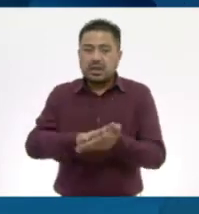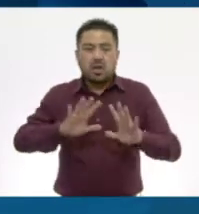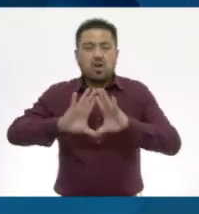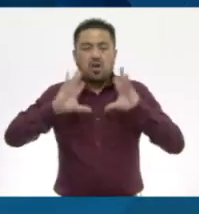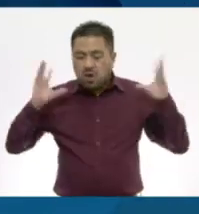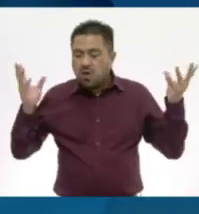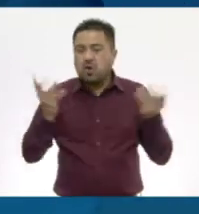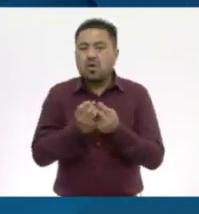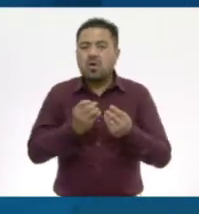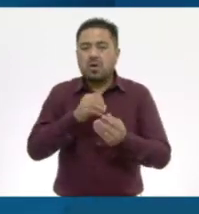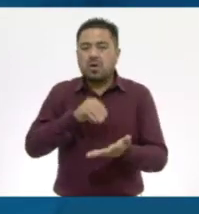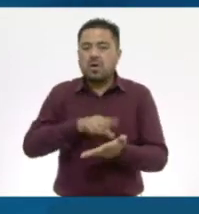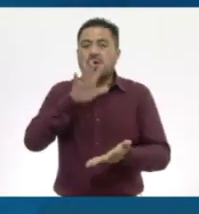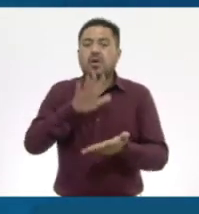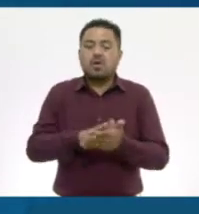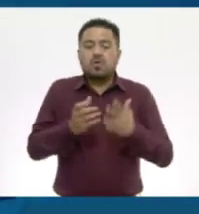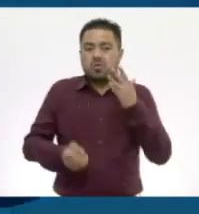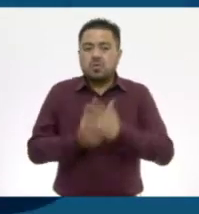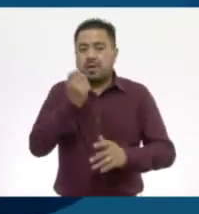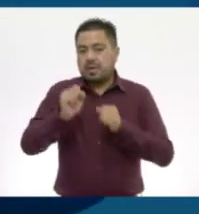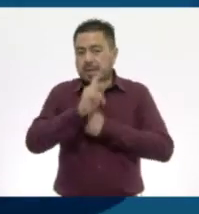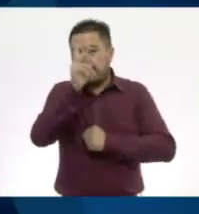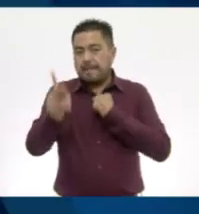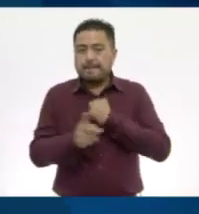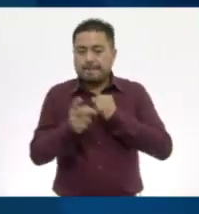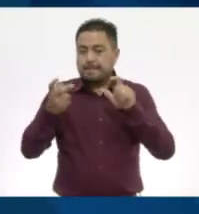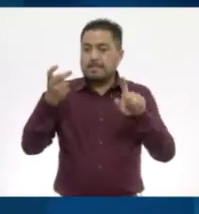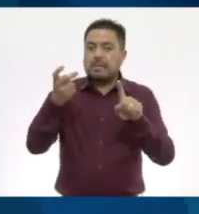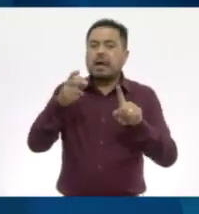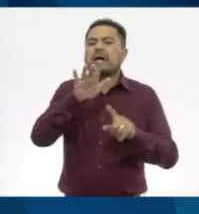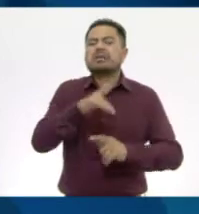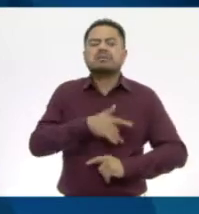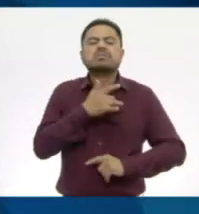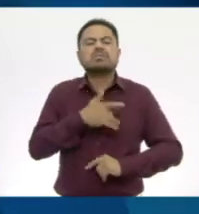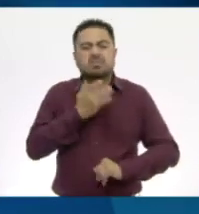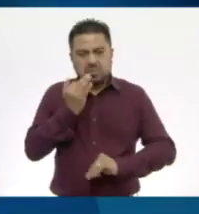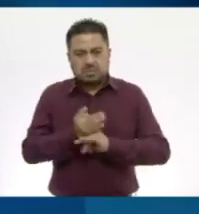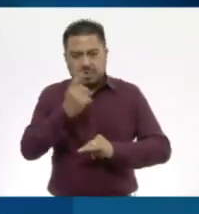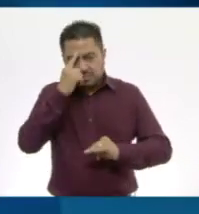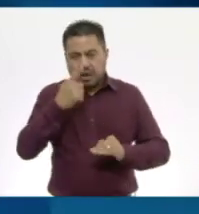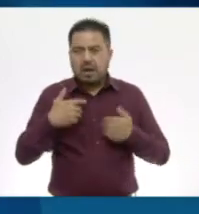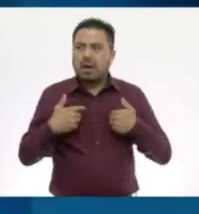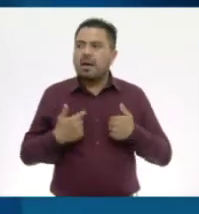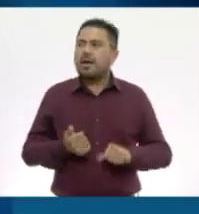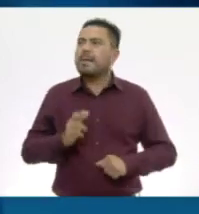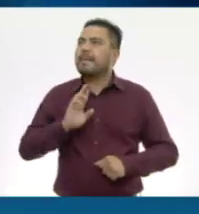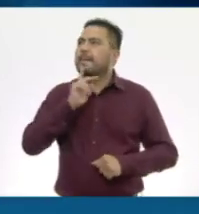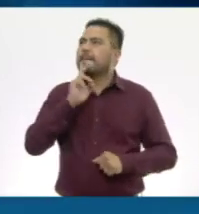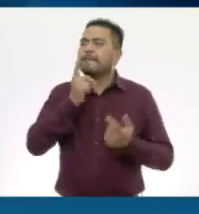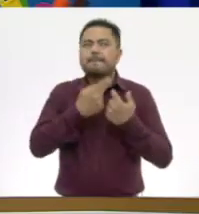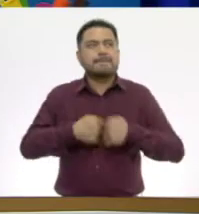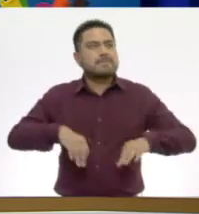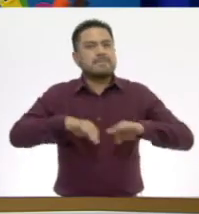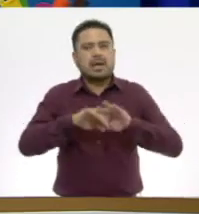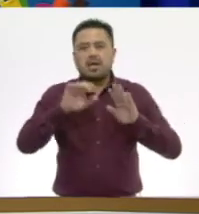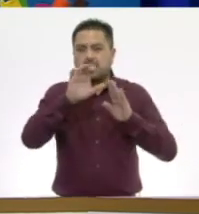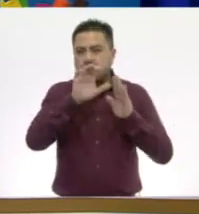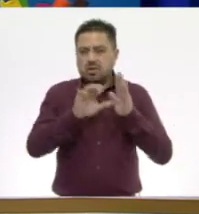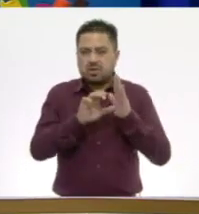lo que iba a marcar esa nueva nación. ¿Qué les parece si, para comprender mejor la importancia de esta